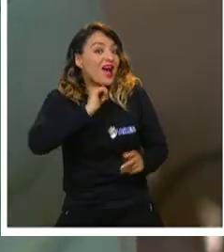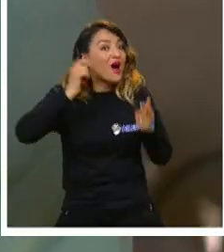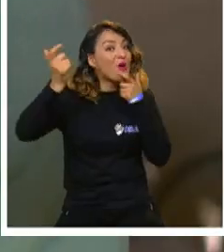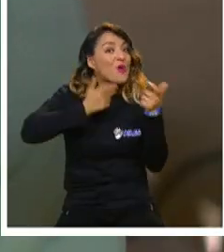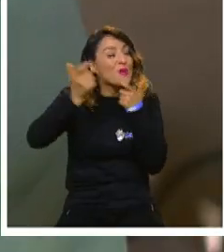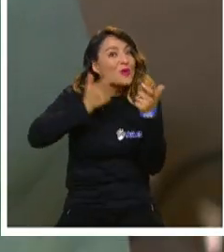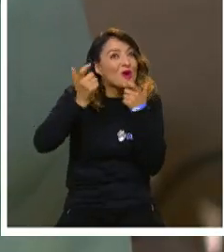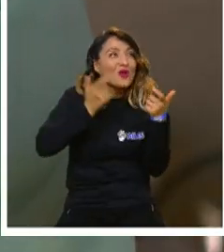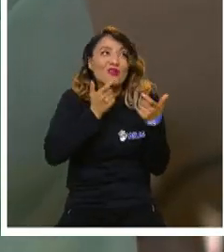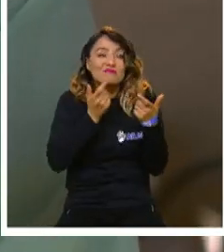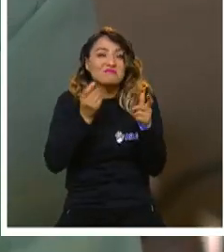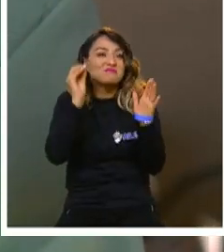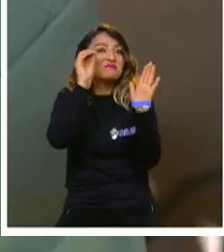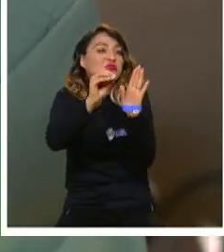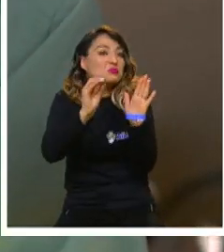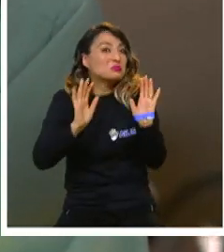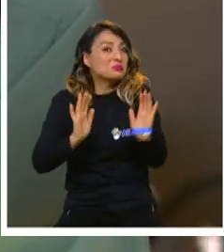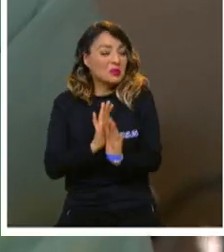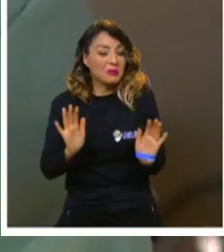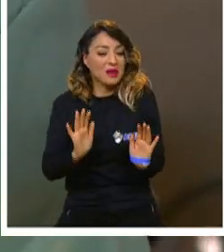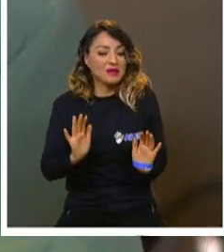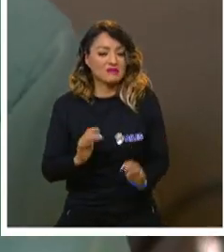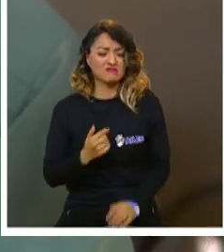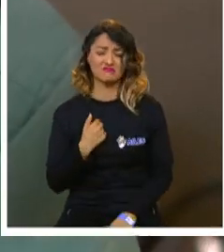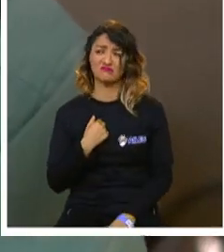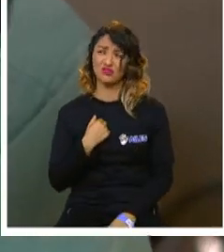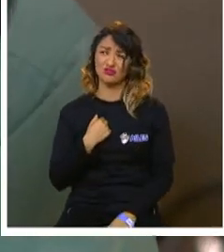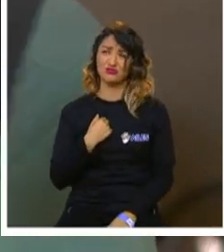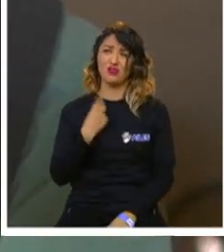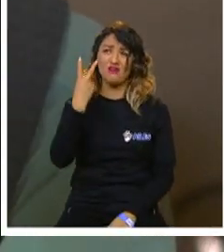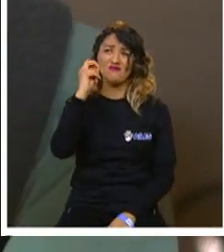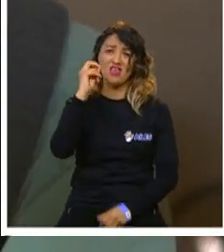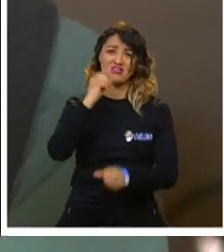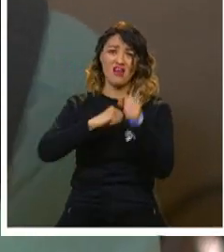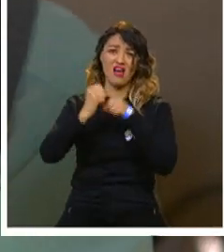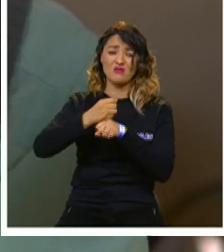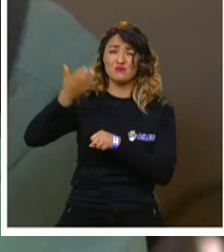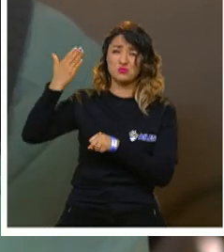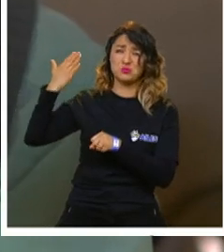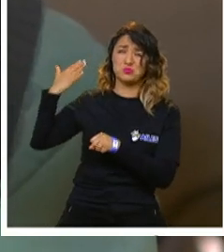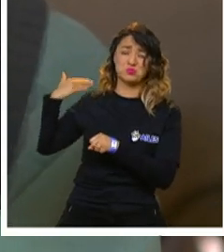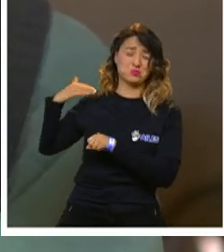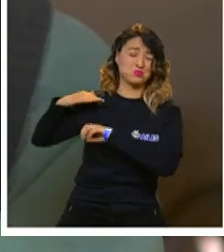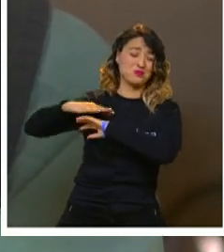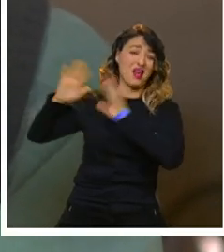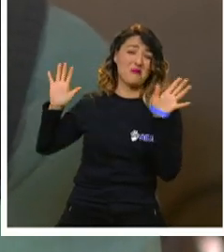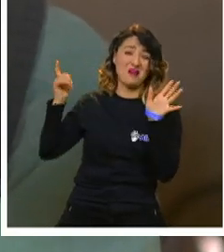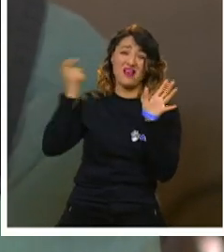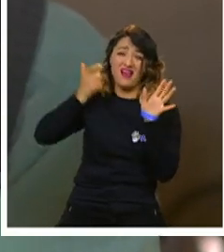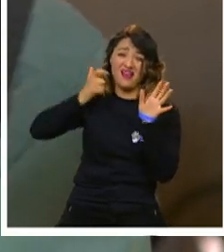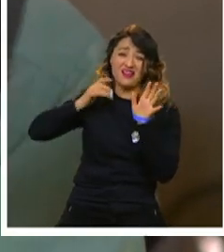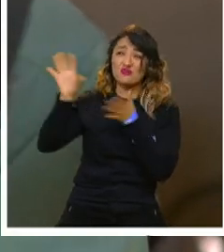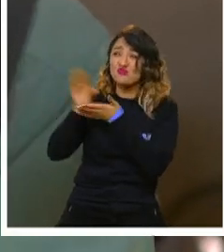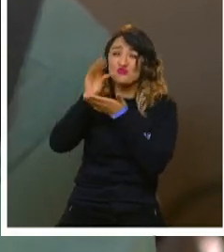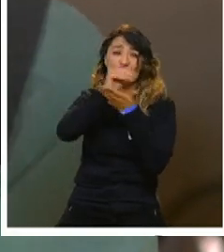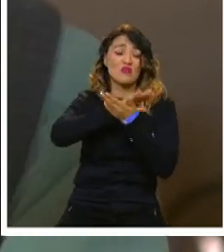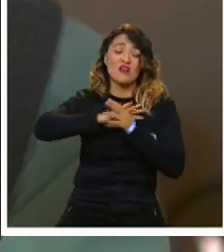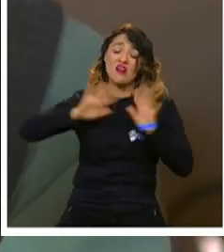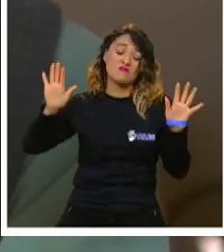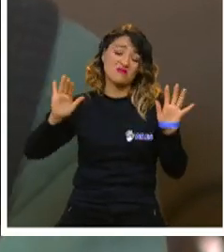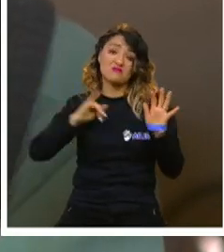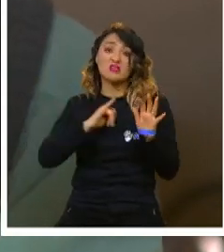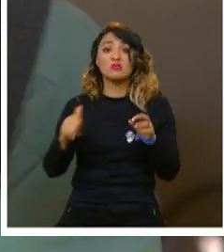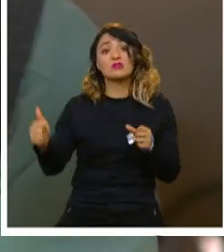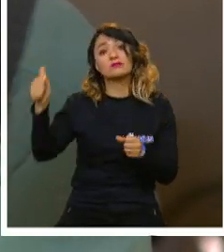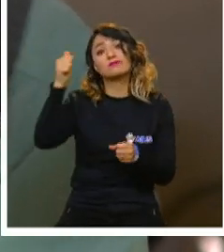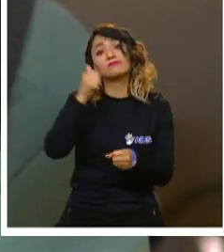No, no, yo... Hace más de 20 años que no hago imitaciones. Si yo fui